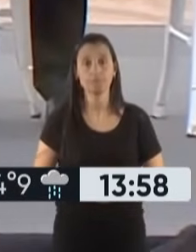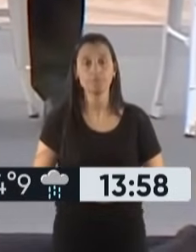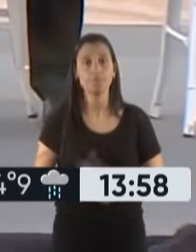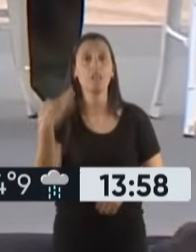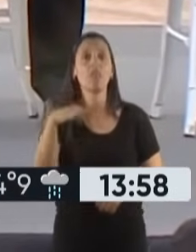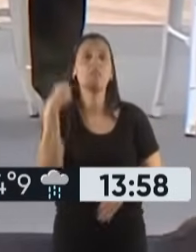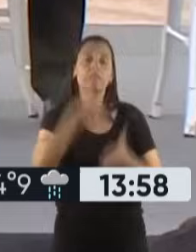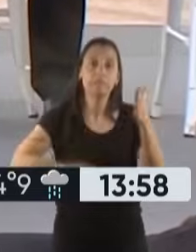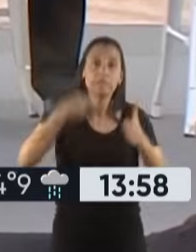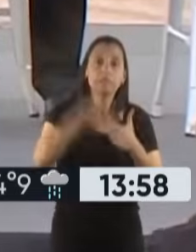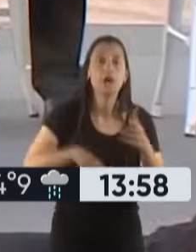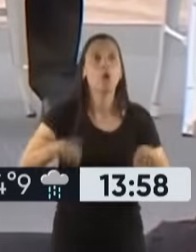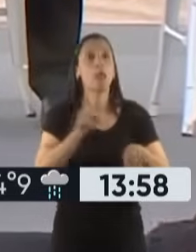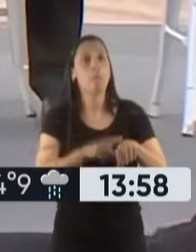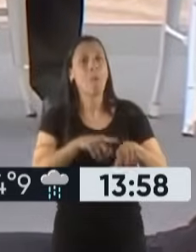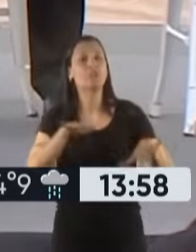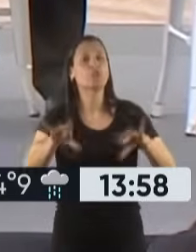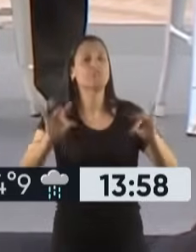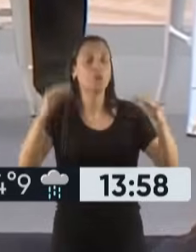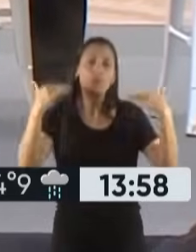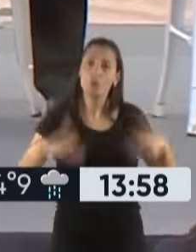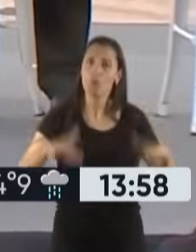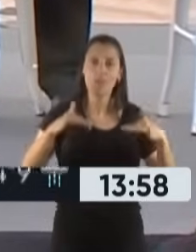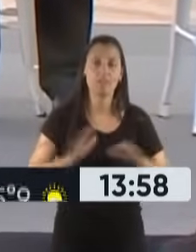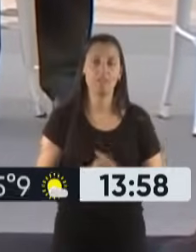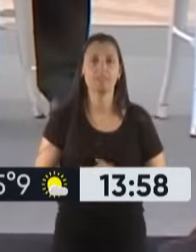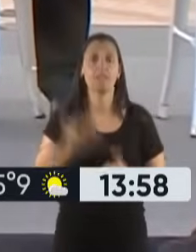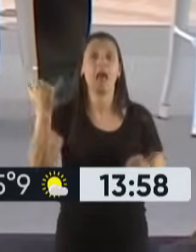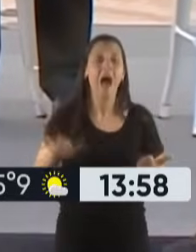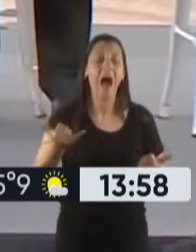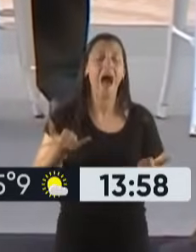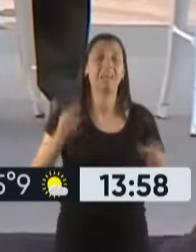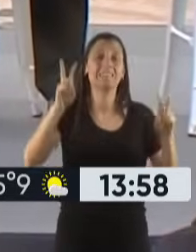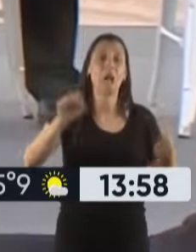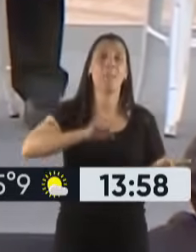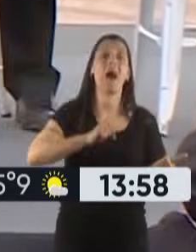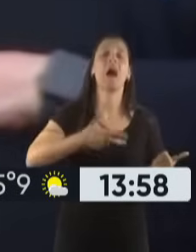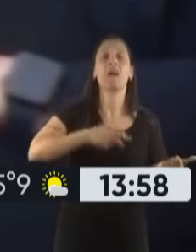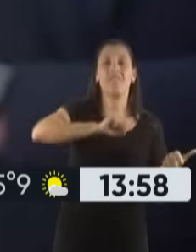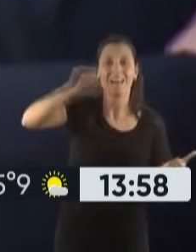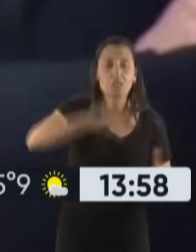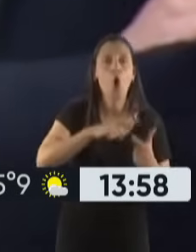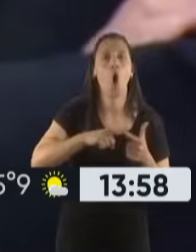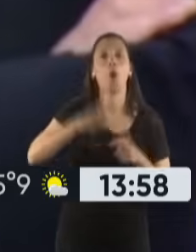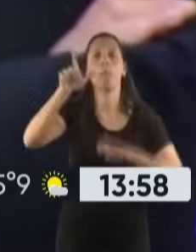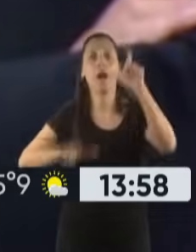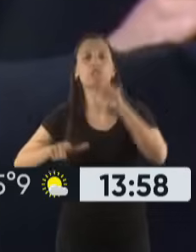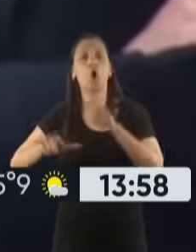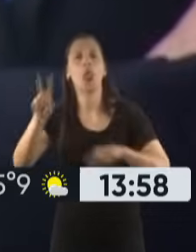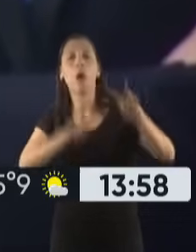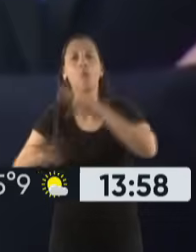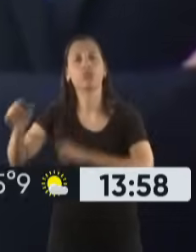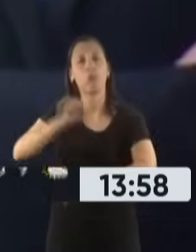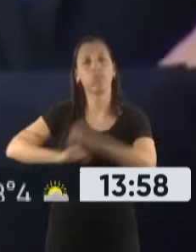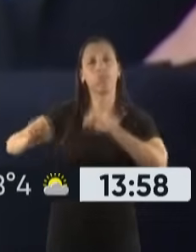tenemos que luchar en un escenario muy complejo. Contra la inflación, contra los especuladores.